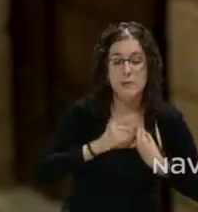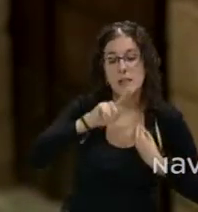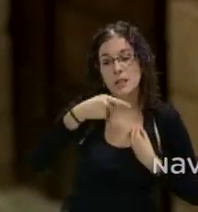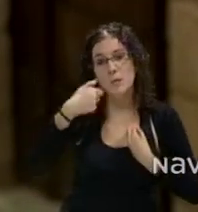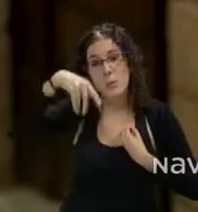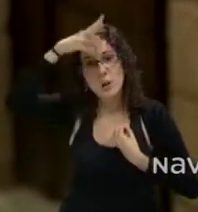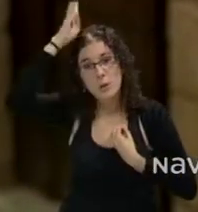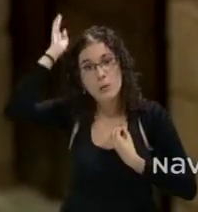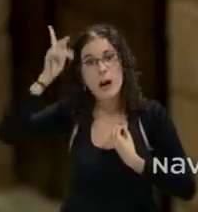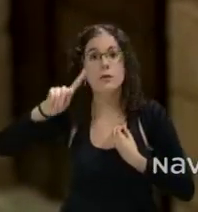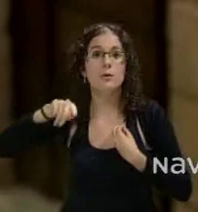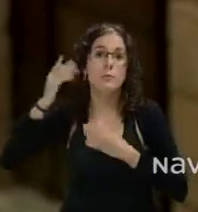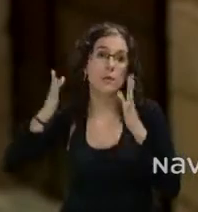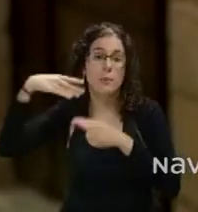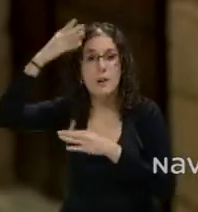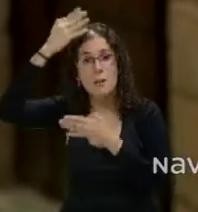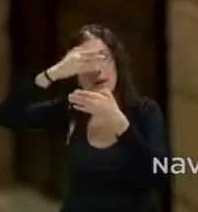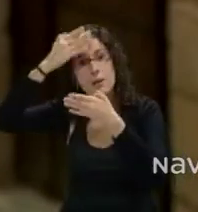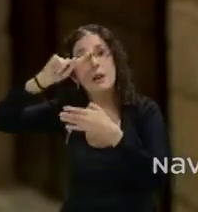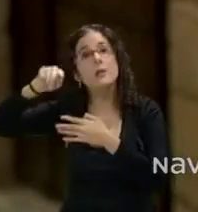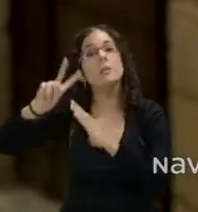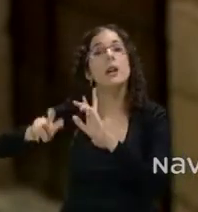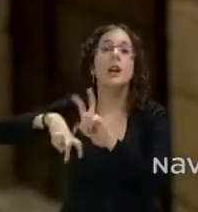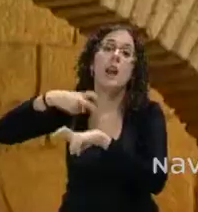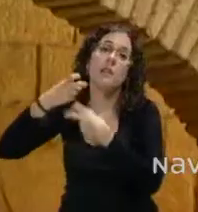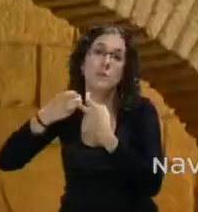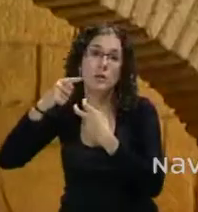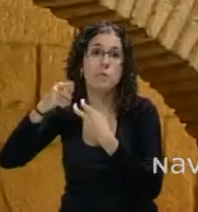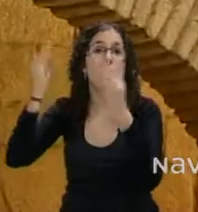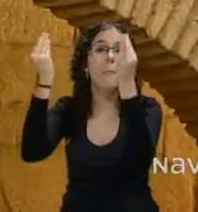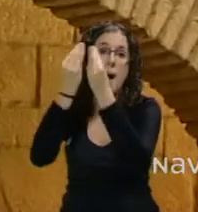etapa medieval, la etapa del Renacimiento y del Barroco con la torre.